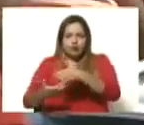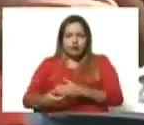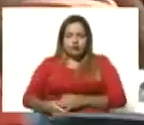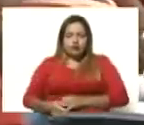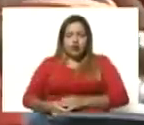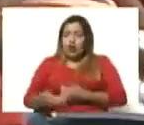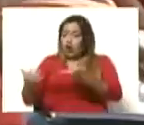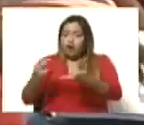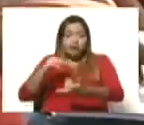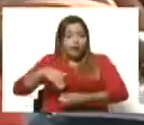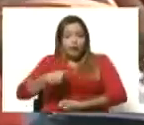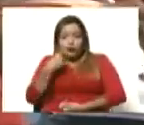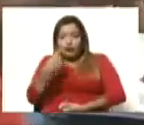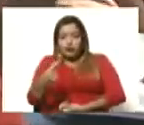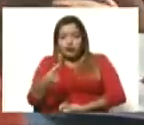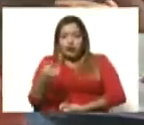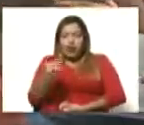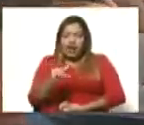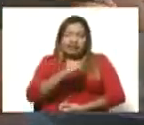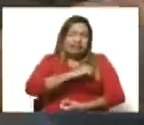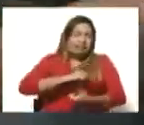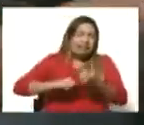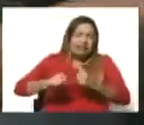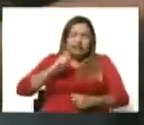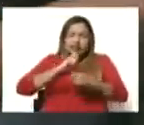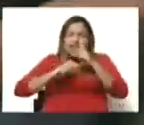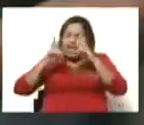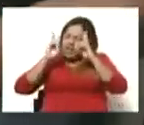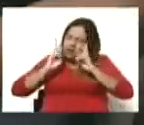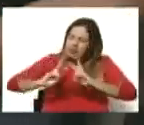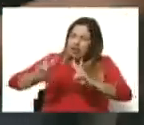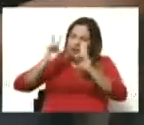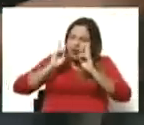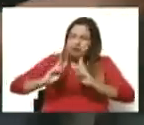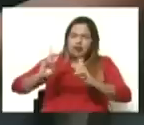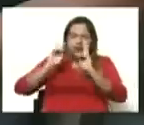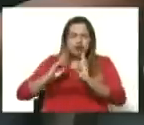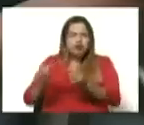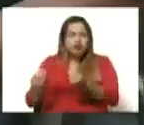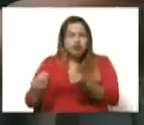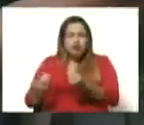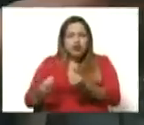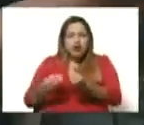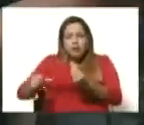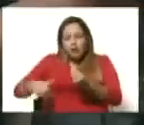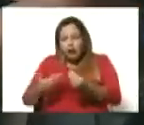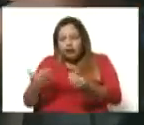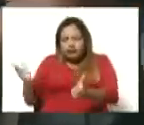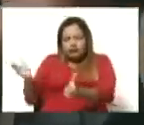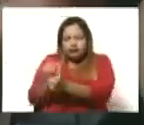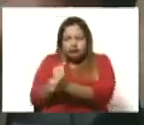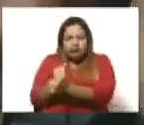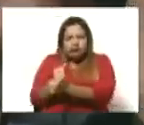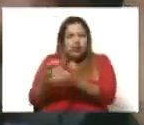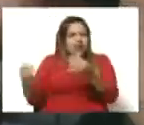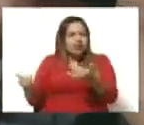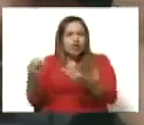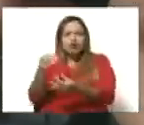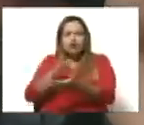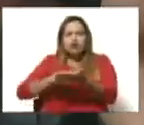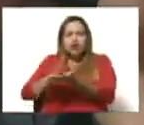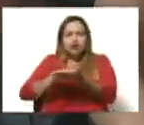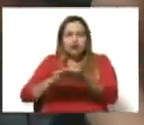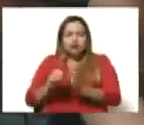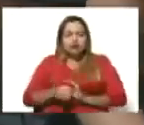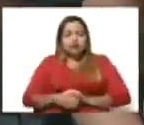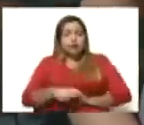podemos decir, la herida está abierta. Estamos limpiando, limpiando, limpiando, limpiando para llegar al punto de sanar la herida.